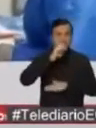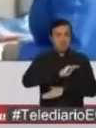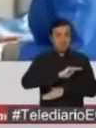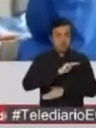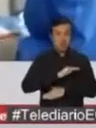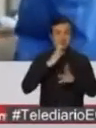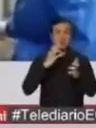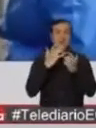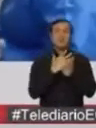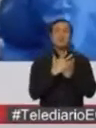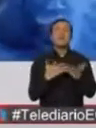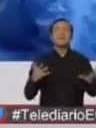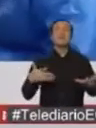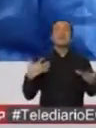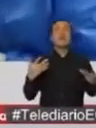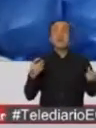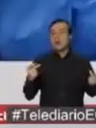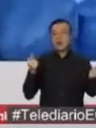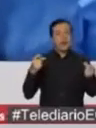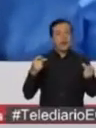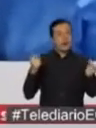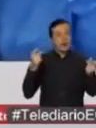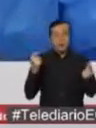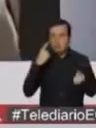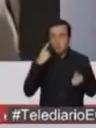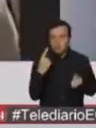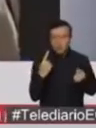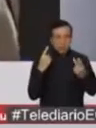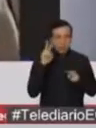busca con estas muestras la detección inmediata de